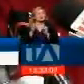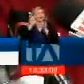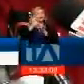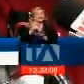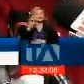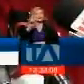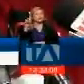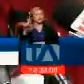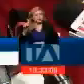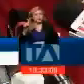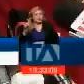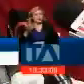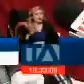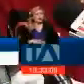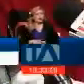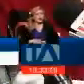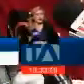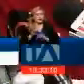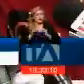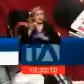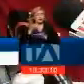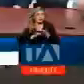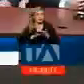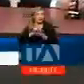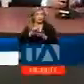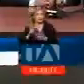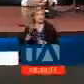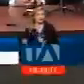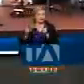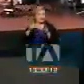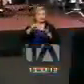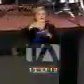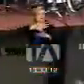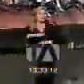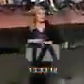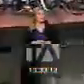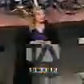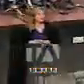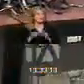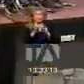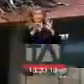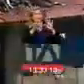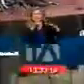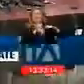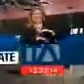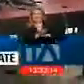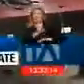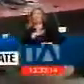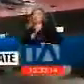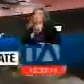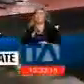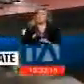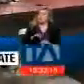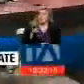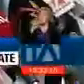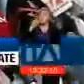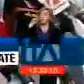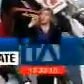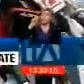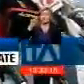se apruebe un informe a fin de que llegue al plenario. El PSC va por el archivo, pero dice que dará sus votos bajo